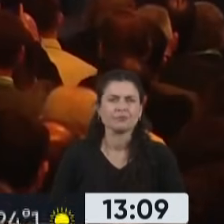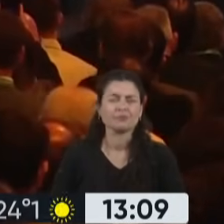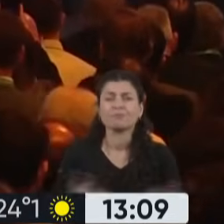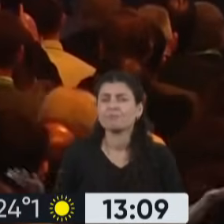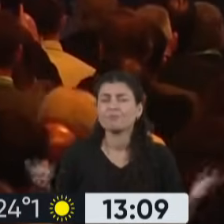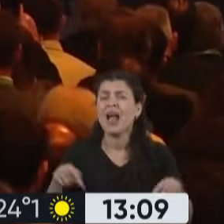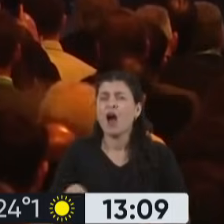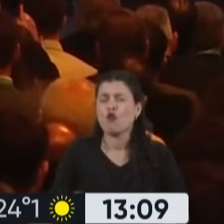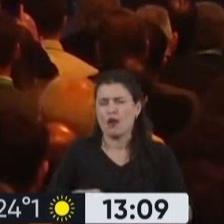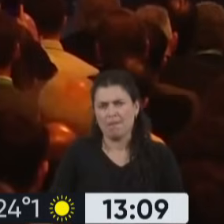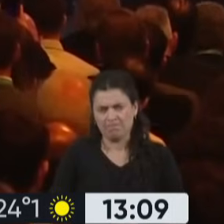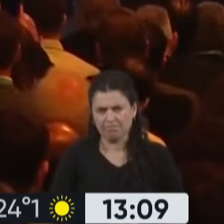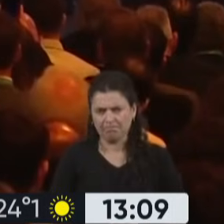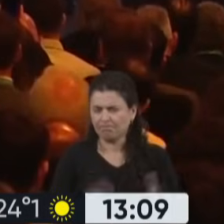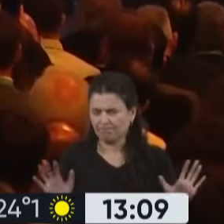Ahora bien,